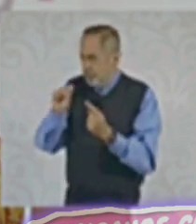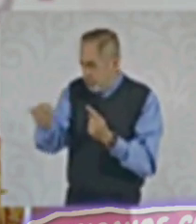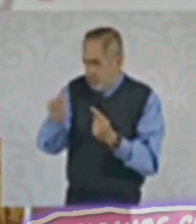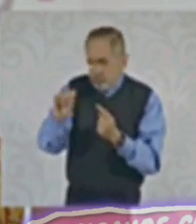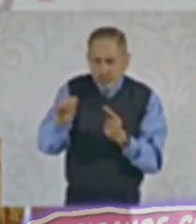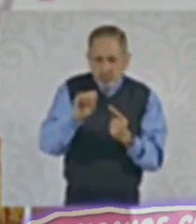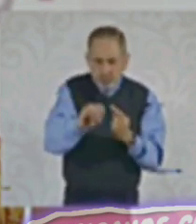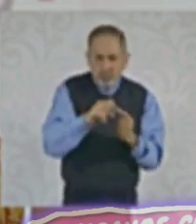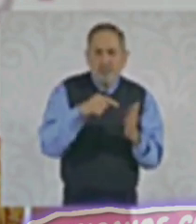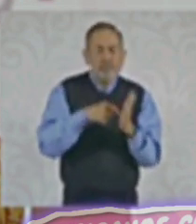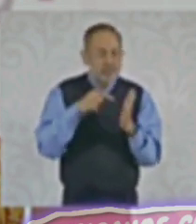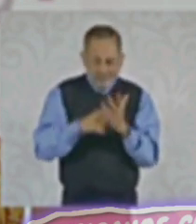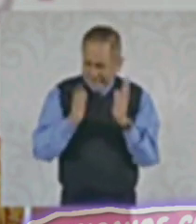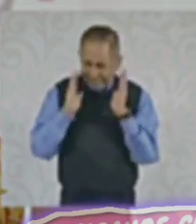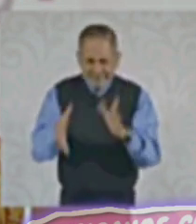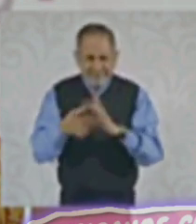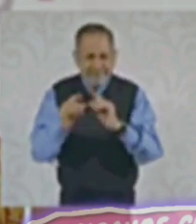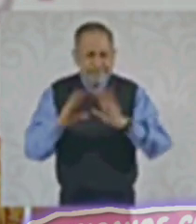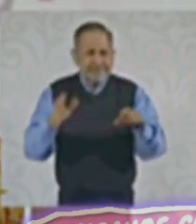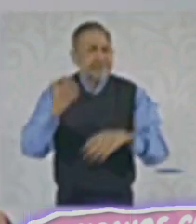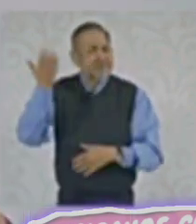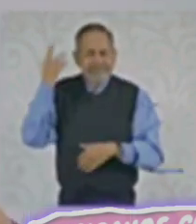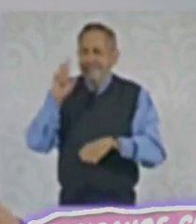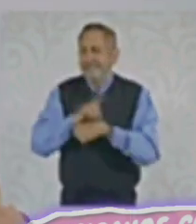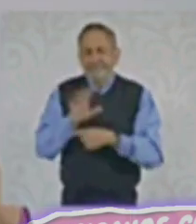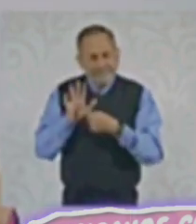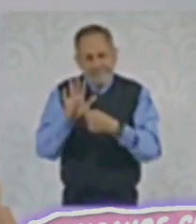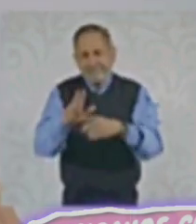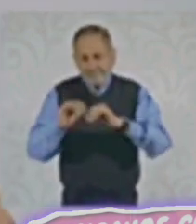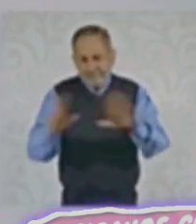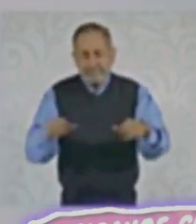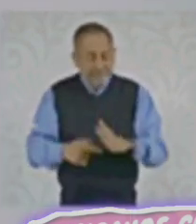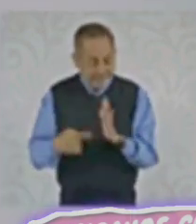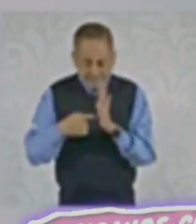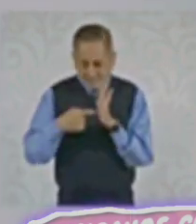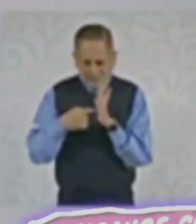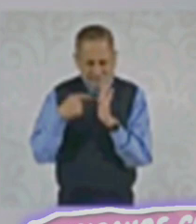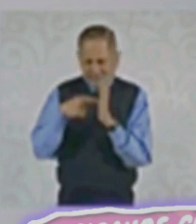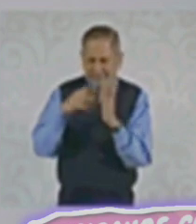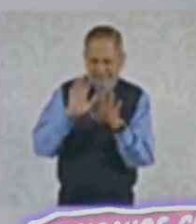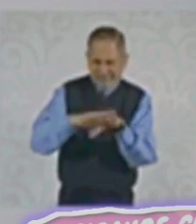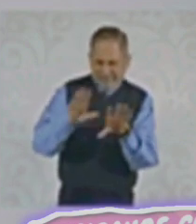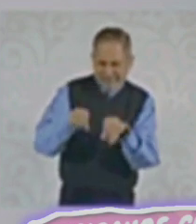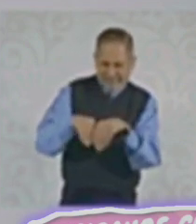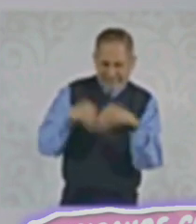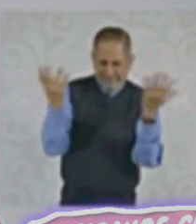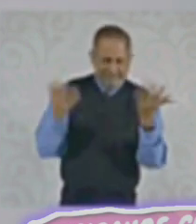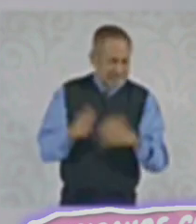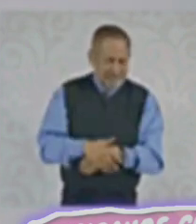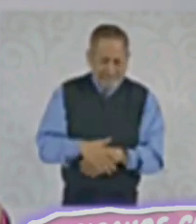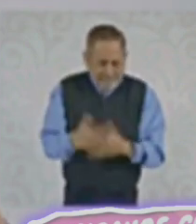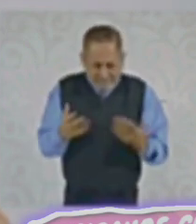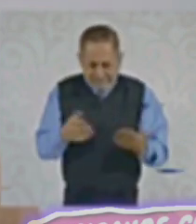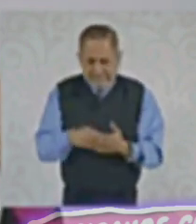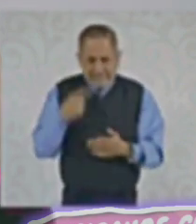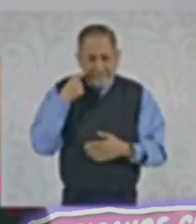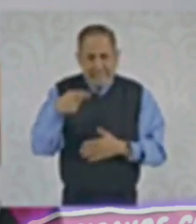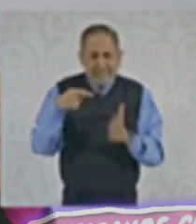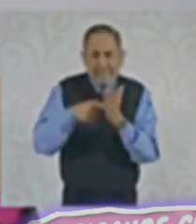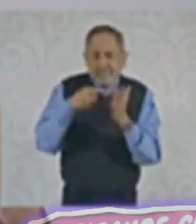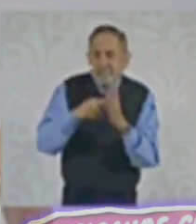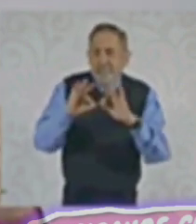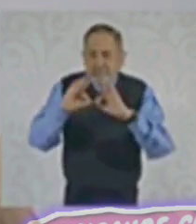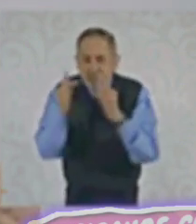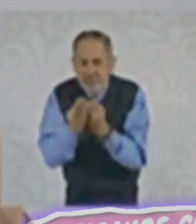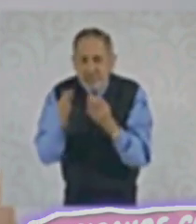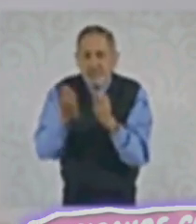Electorales. El otro día la presenté aquí. Esa regla es tan clara que prácticamente dice la